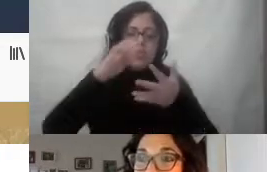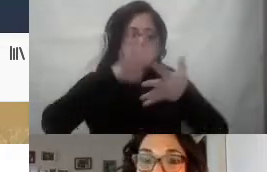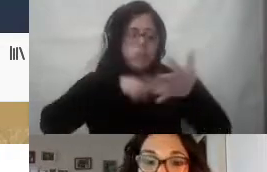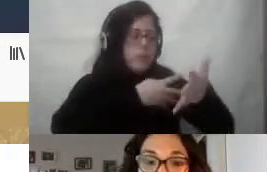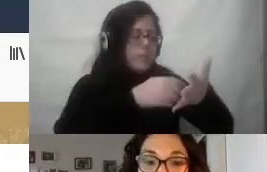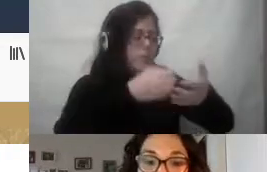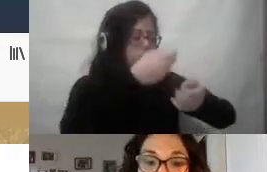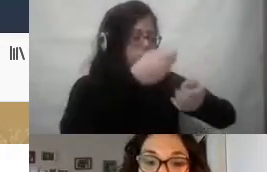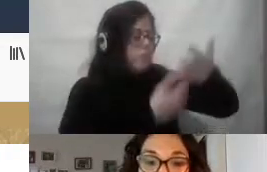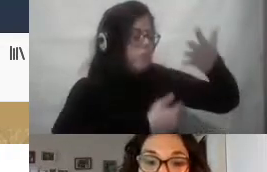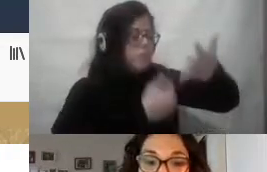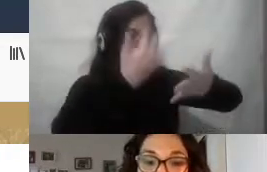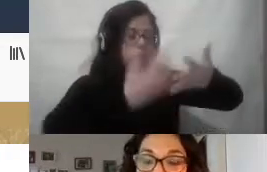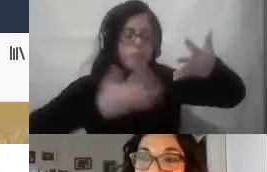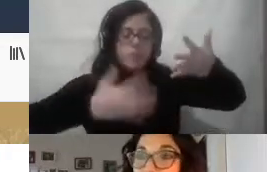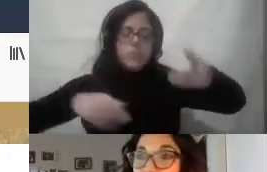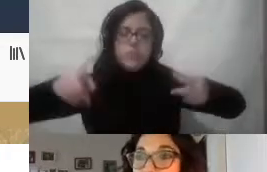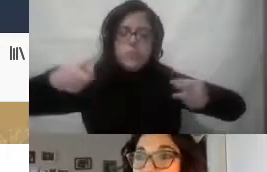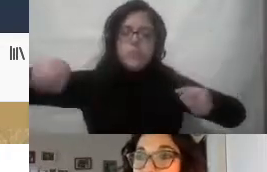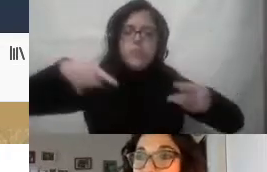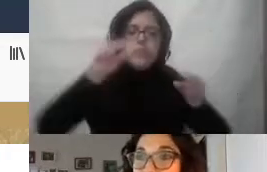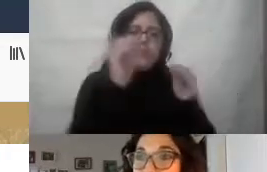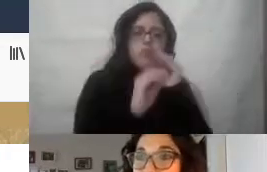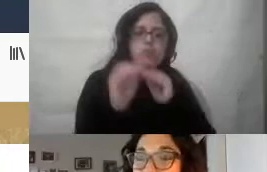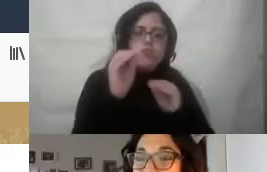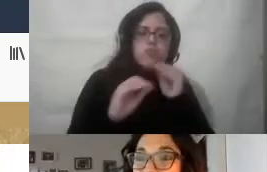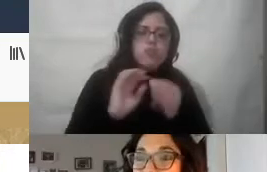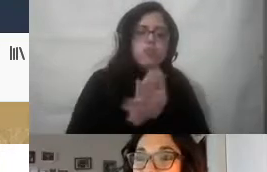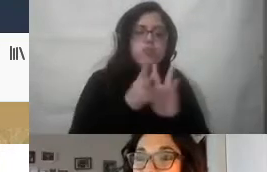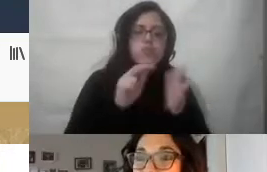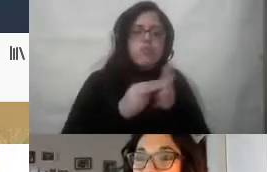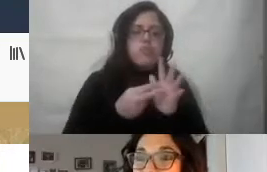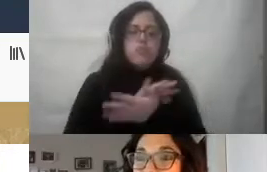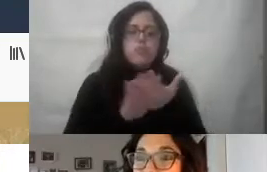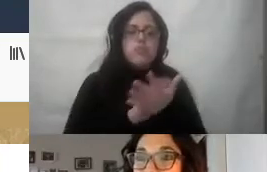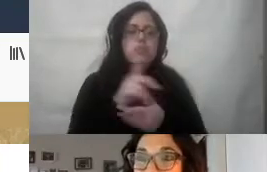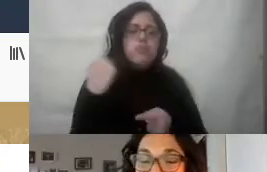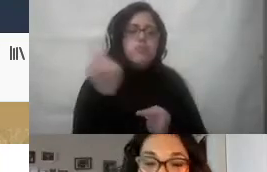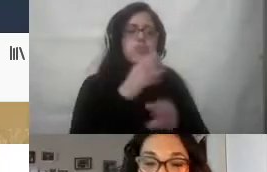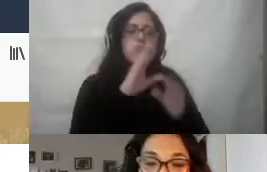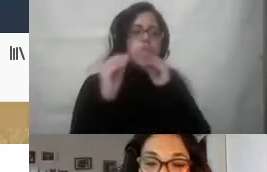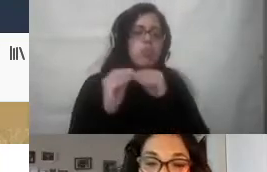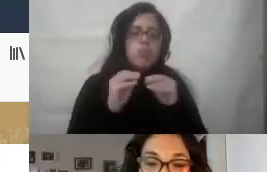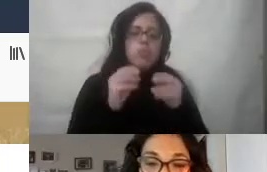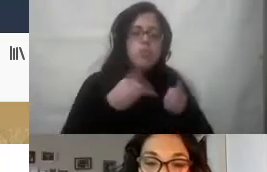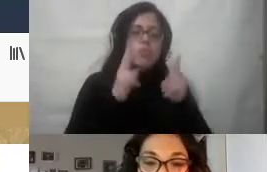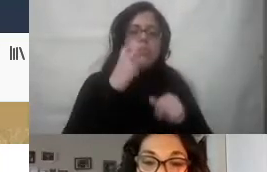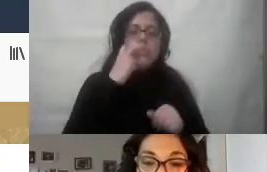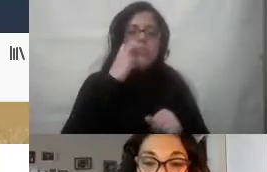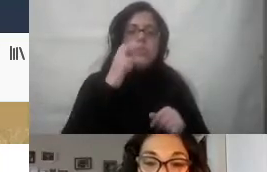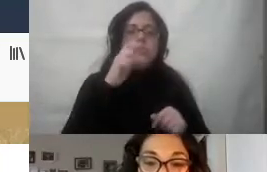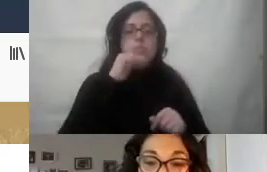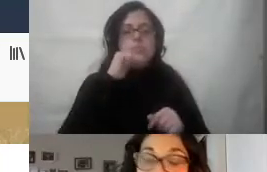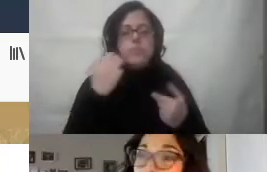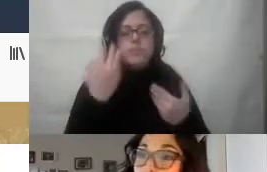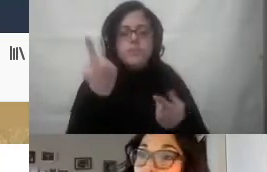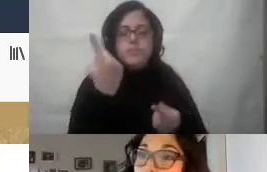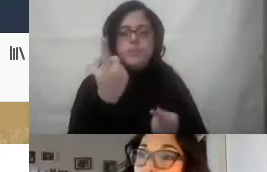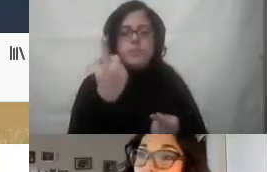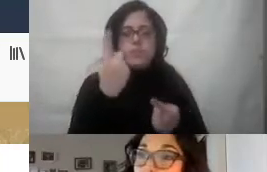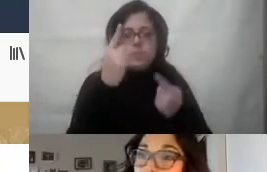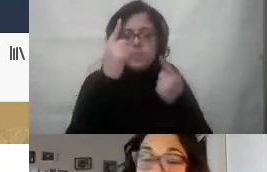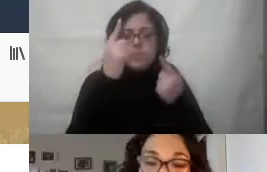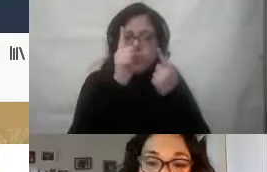ellos elaboran ya las controversias. Por ejemplo, si hablamos de derechos humanos, Una categoría de controversia es